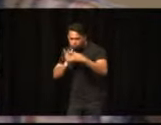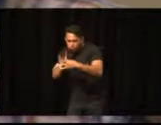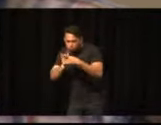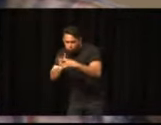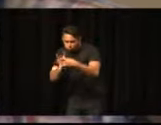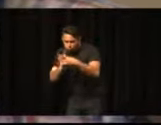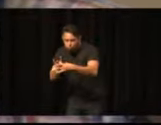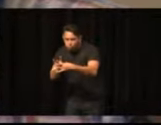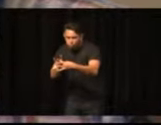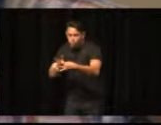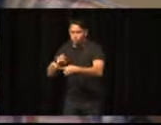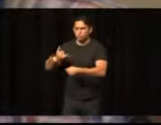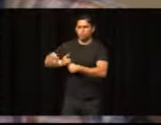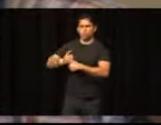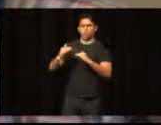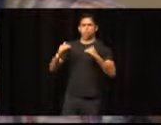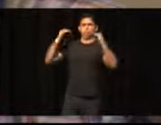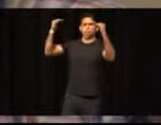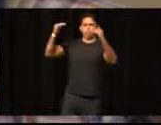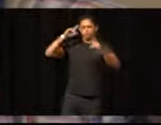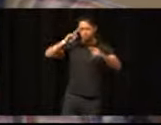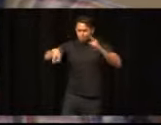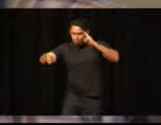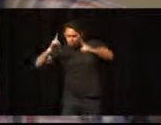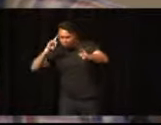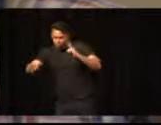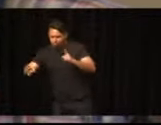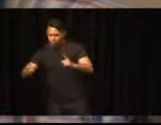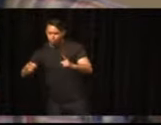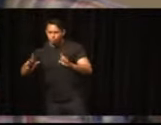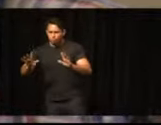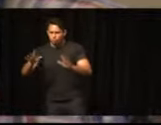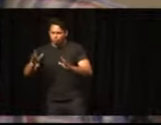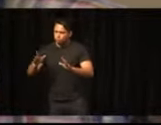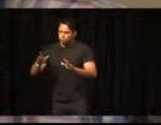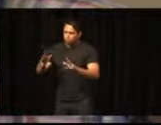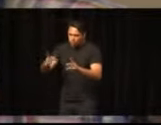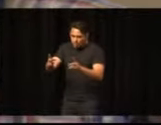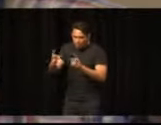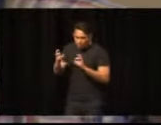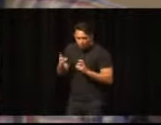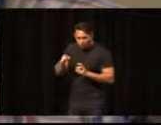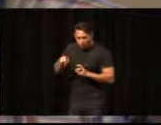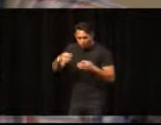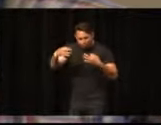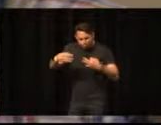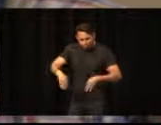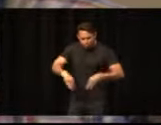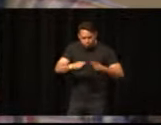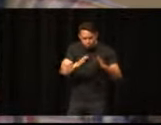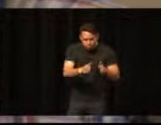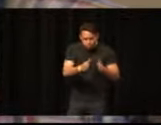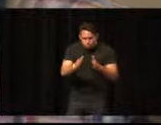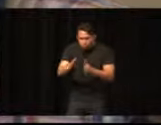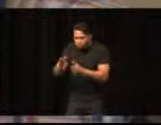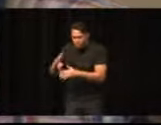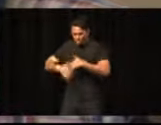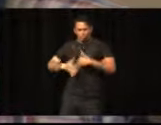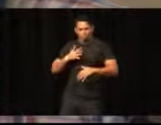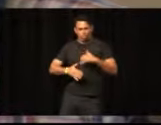relaciones de liderazgo y comando, cuando se dan cuenta de toda esa posibilidad o posibilidades de organización,